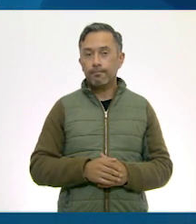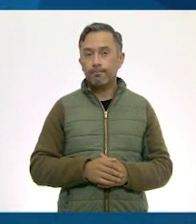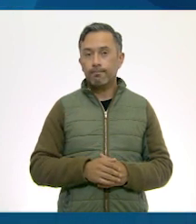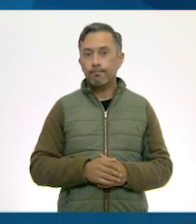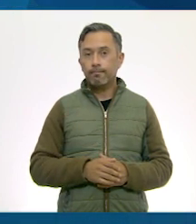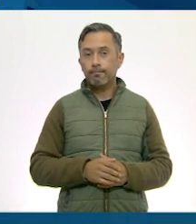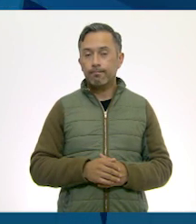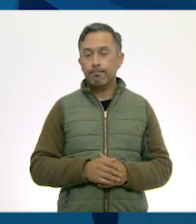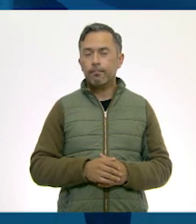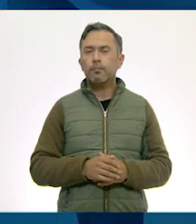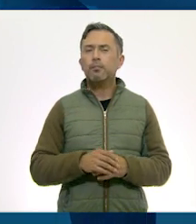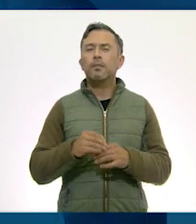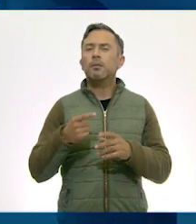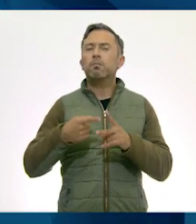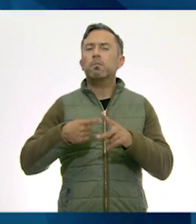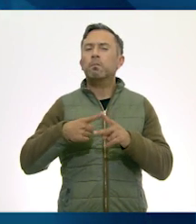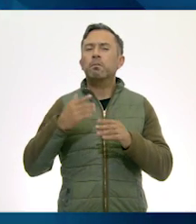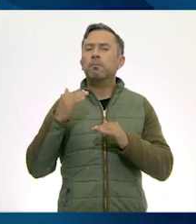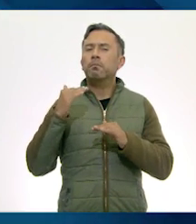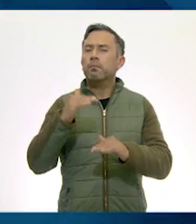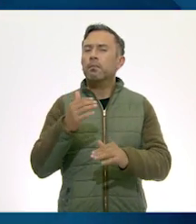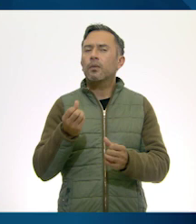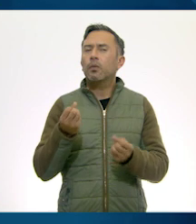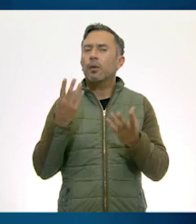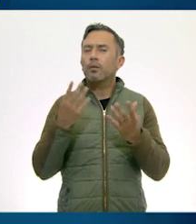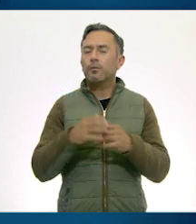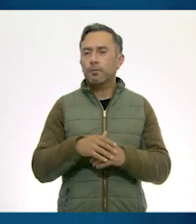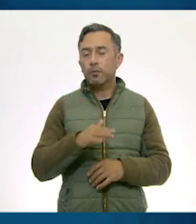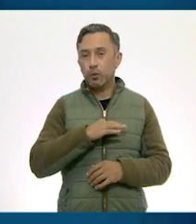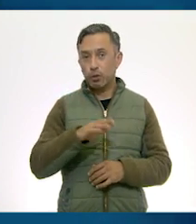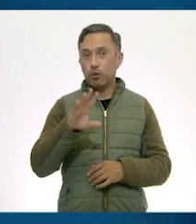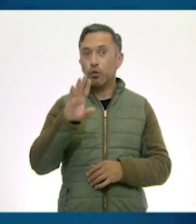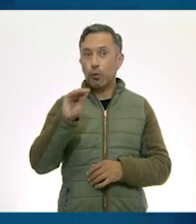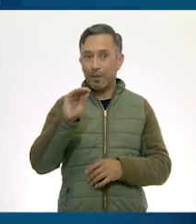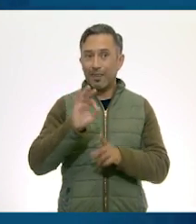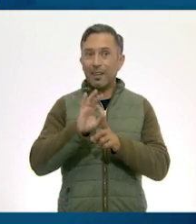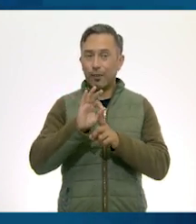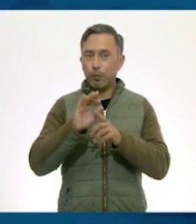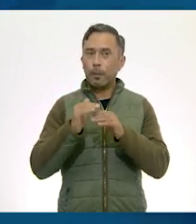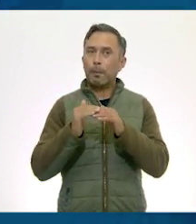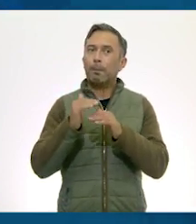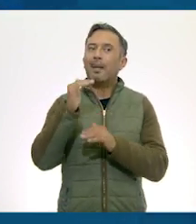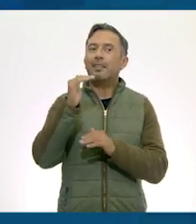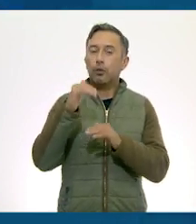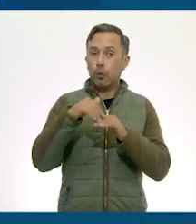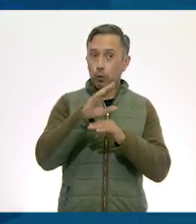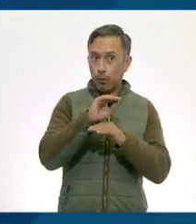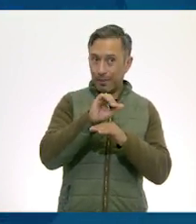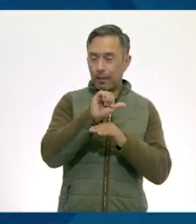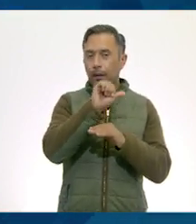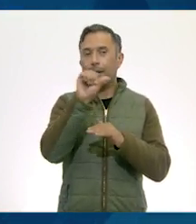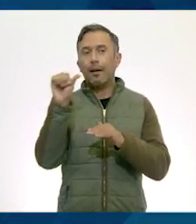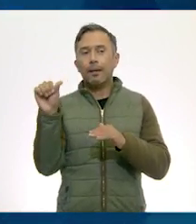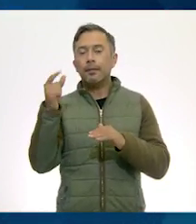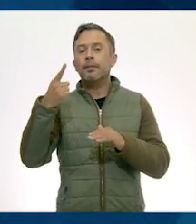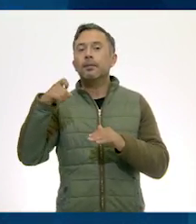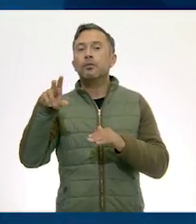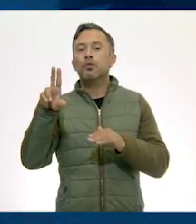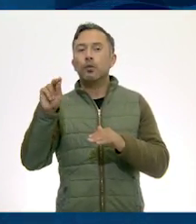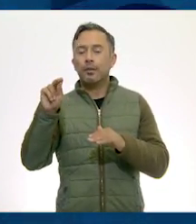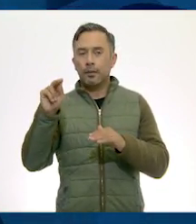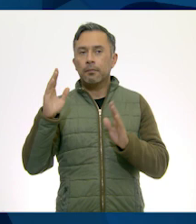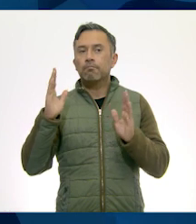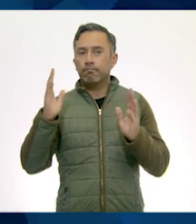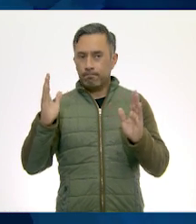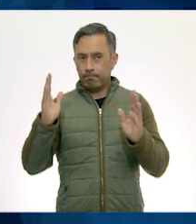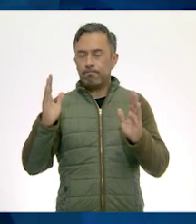¿Cuánto deben de medir? Más de 90 grados. Y menos Y de... menos de 180. Muy bien.